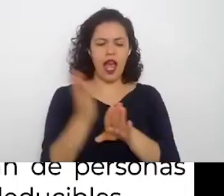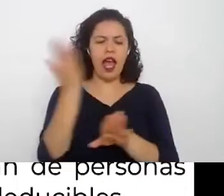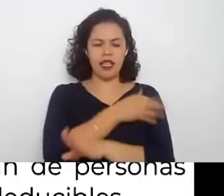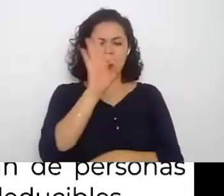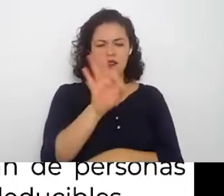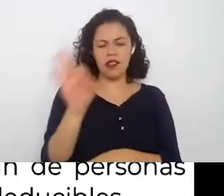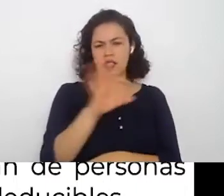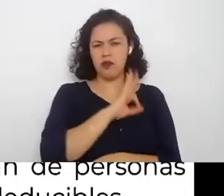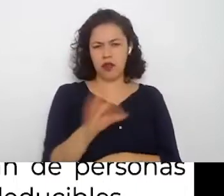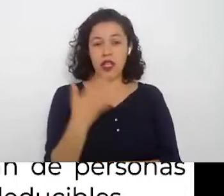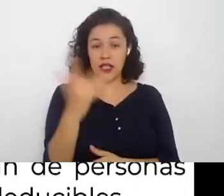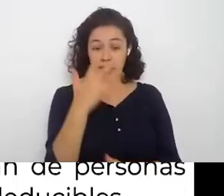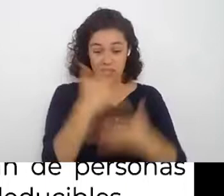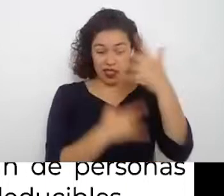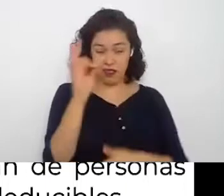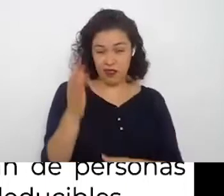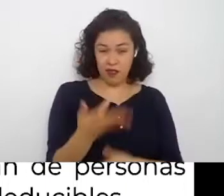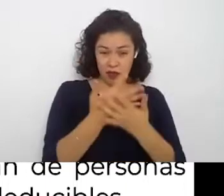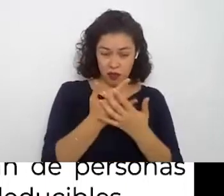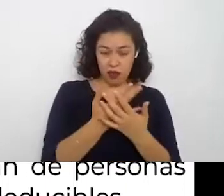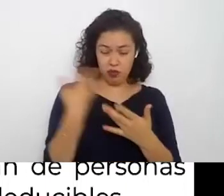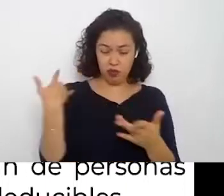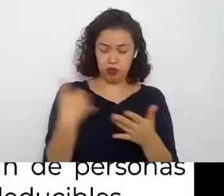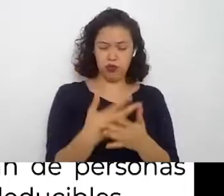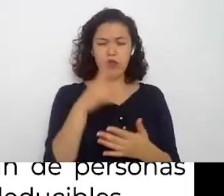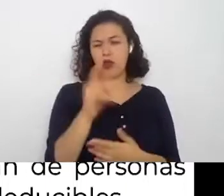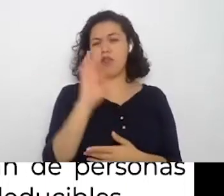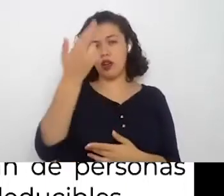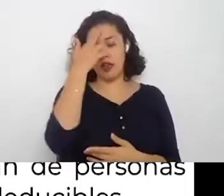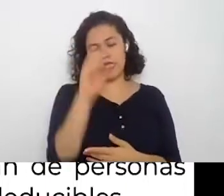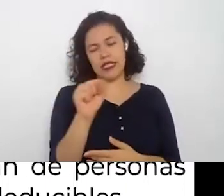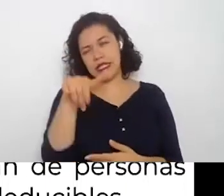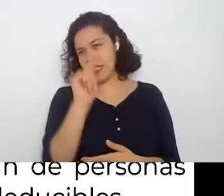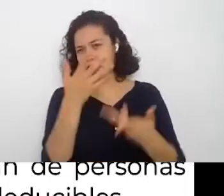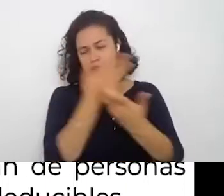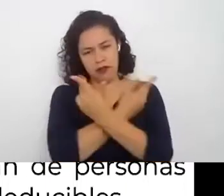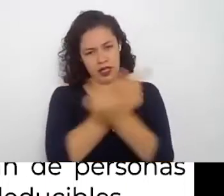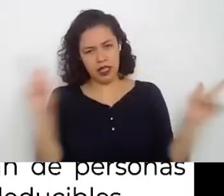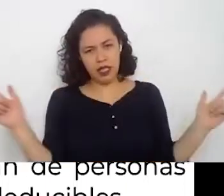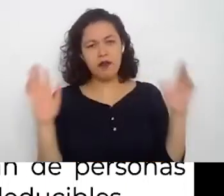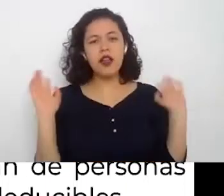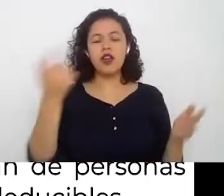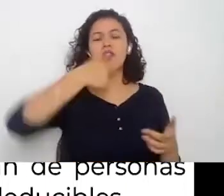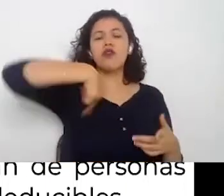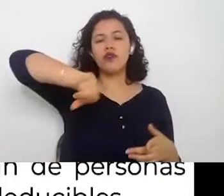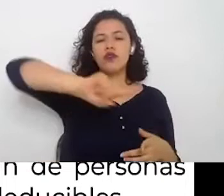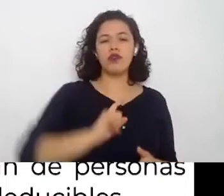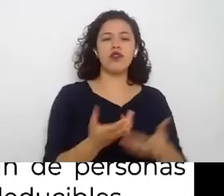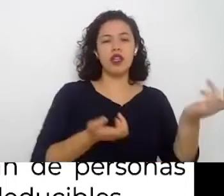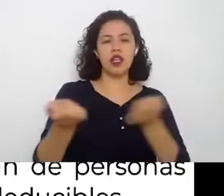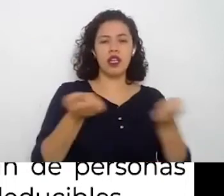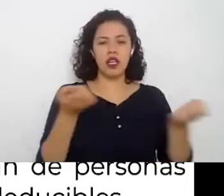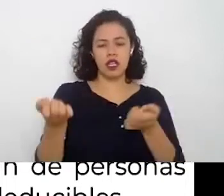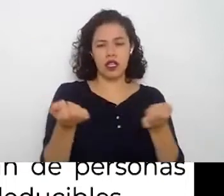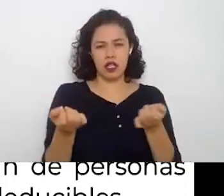no esperen al 15 de febrero. Recuerden que el portal del SAT está abierto y ustedes pueden presentar su ejercicio, como es el